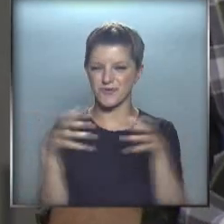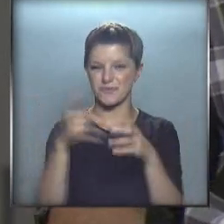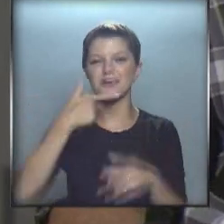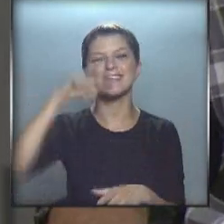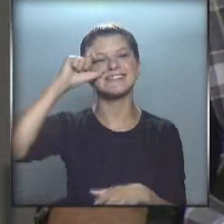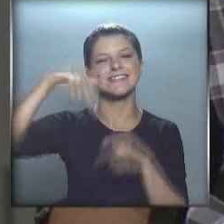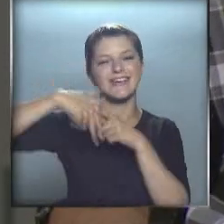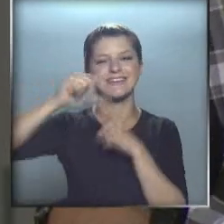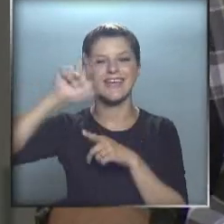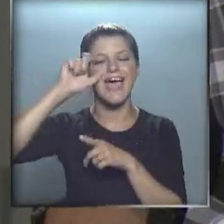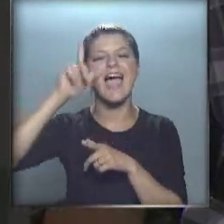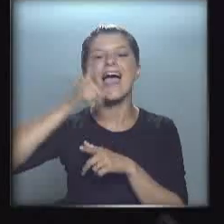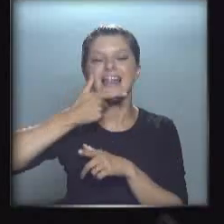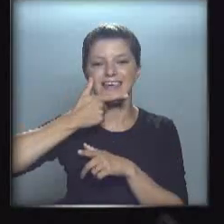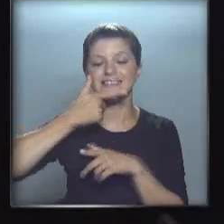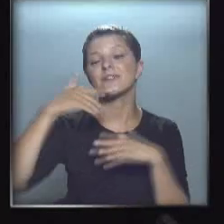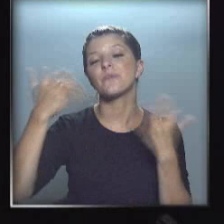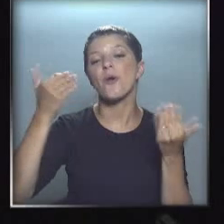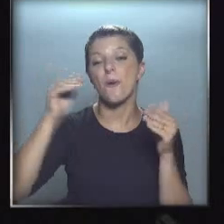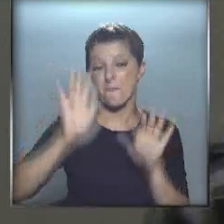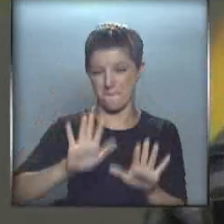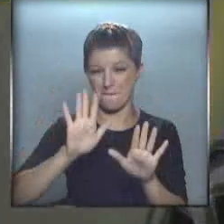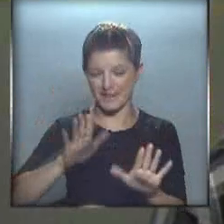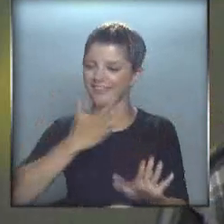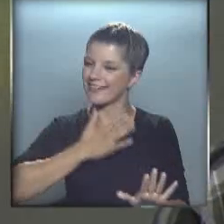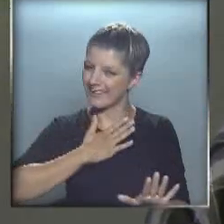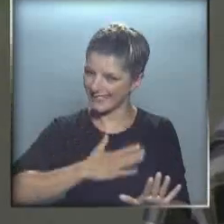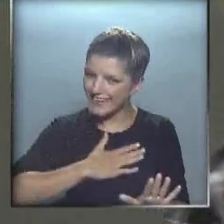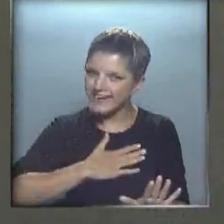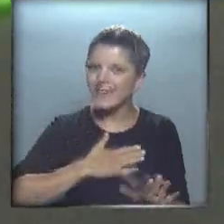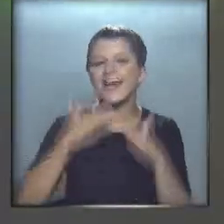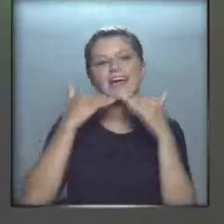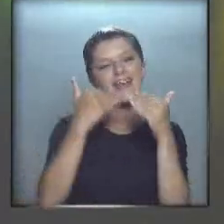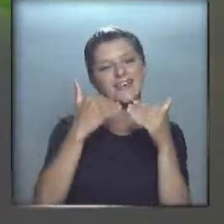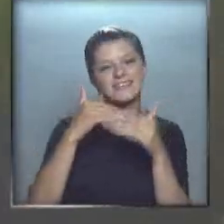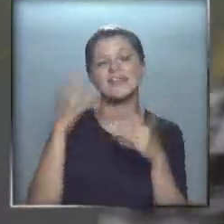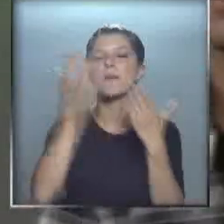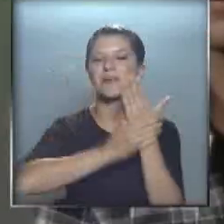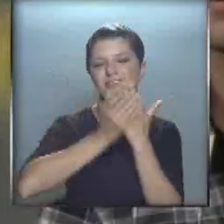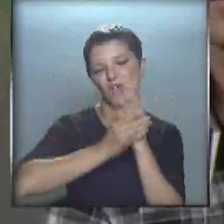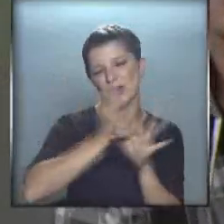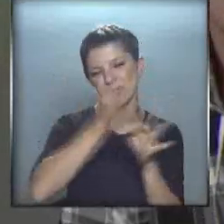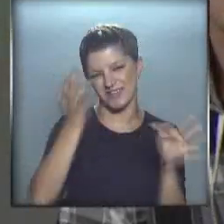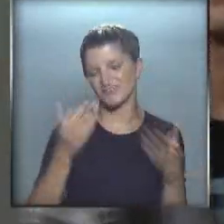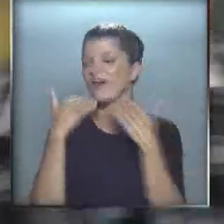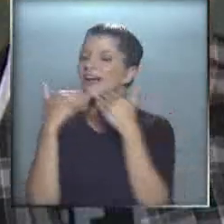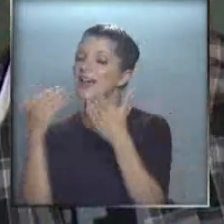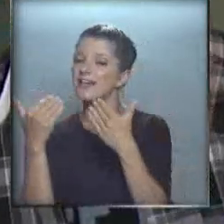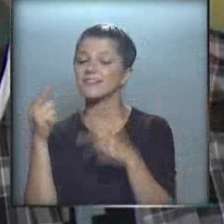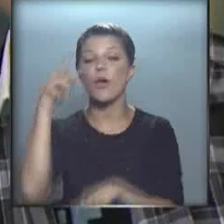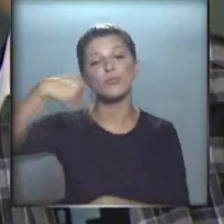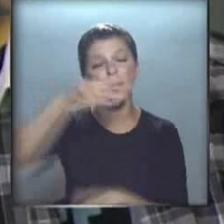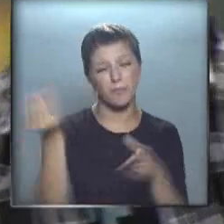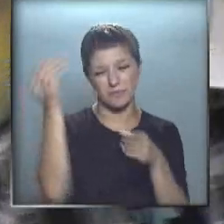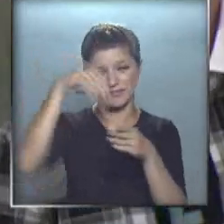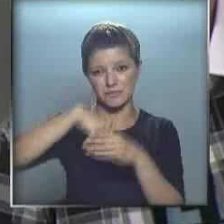aquí arriba del escenario. Gente, espérense ahí, tranquilitos. Muchísimas gracias al Ministerio de Educación. Muchísimas gracias por haber participado